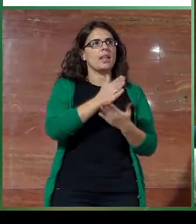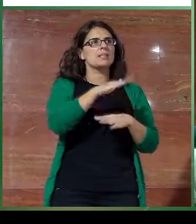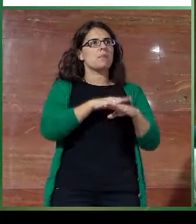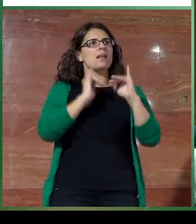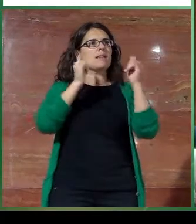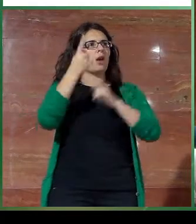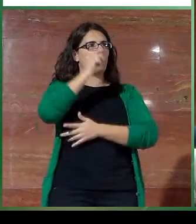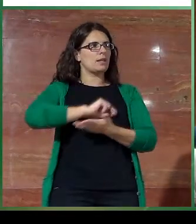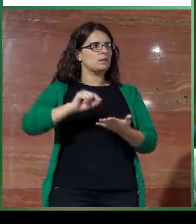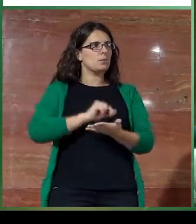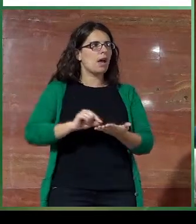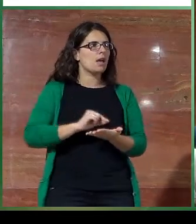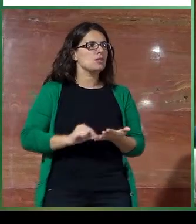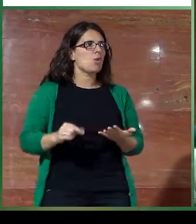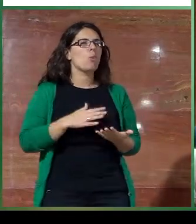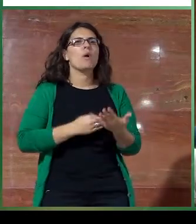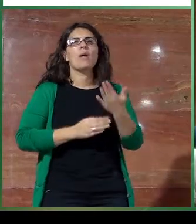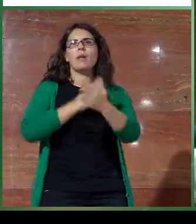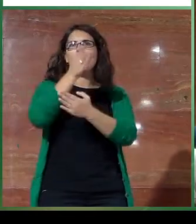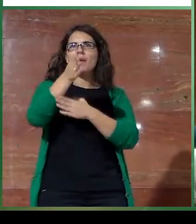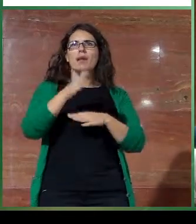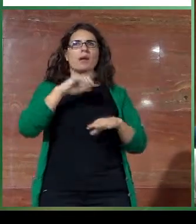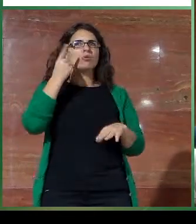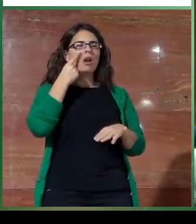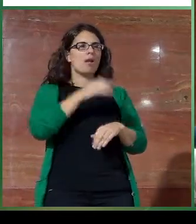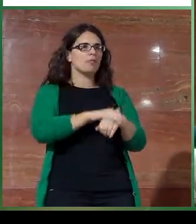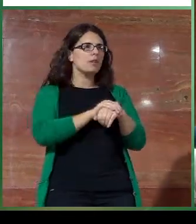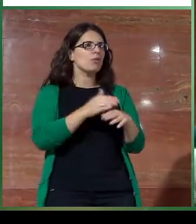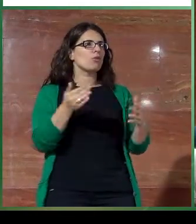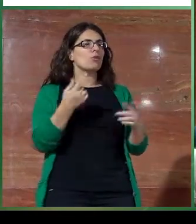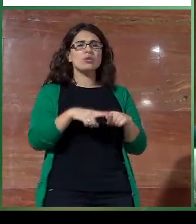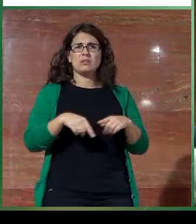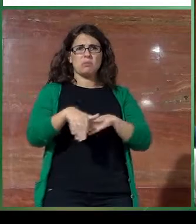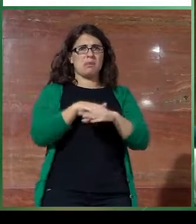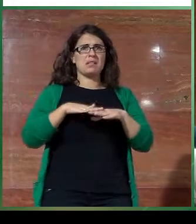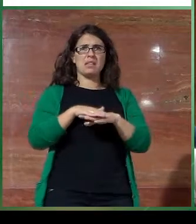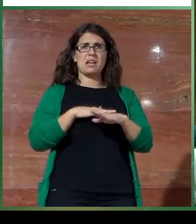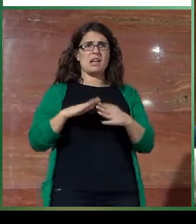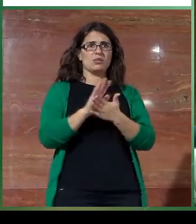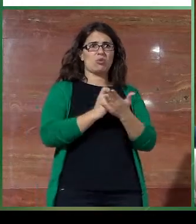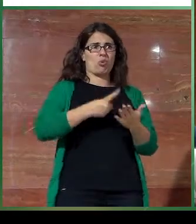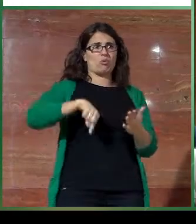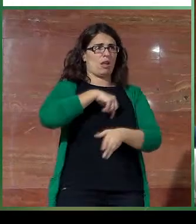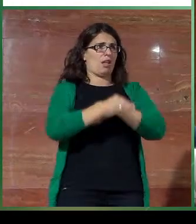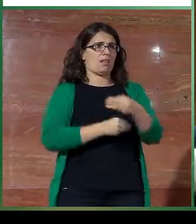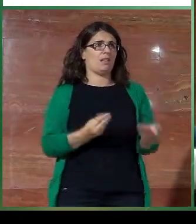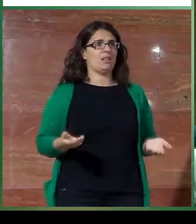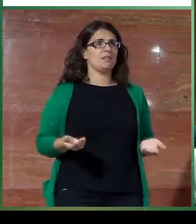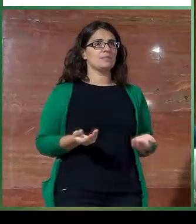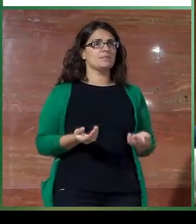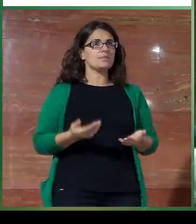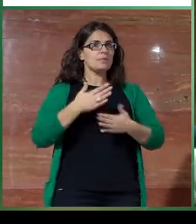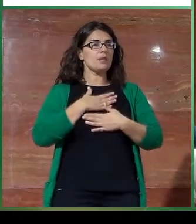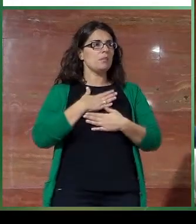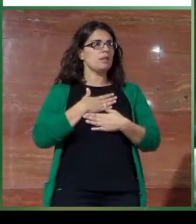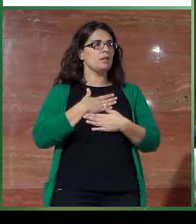despachos, pueda llegar a encontrar a los amigos, cosas muy básicas que hacemos todos en cualquier sitio. Y a mí me